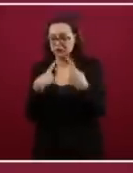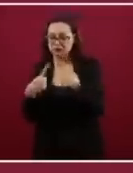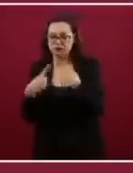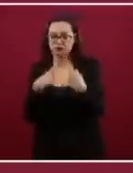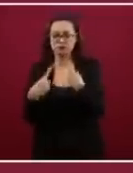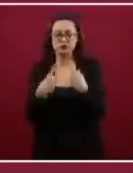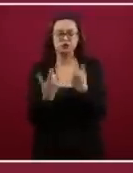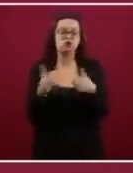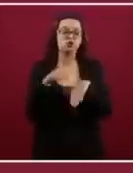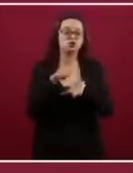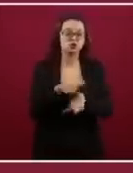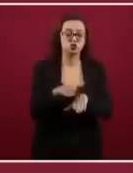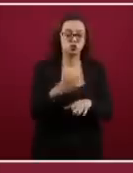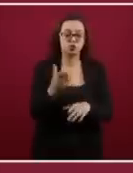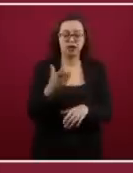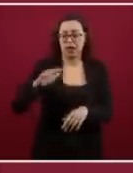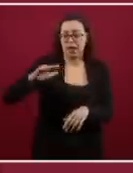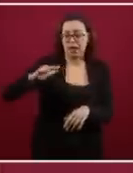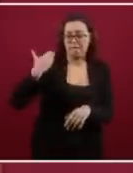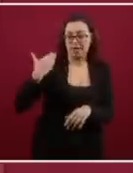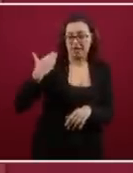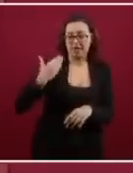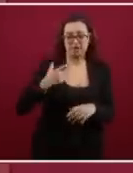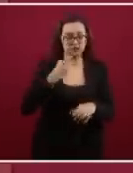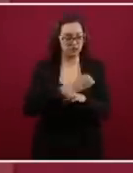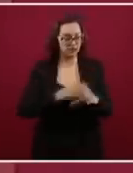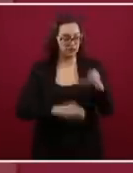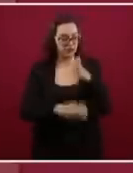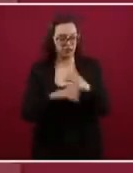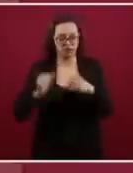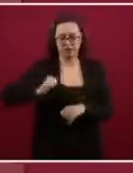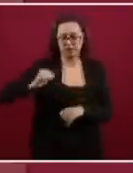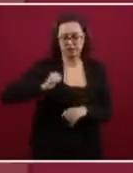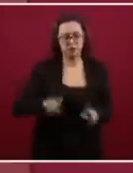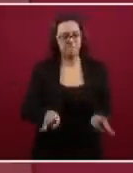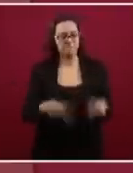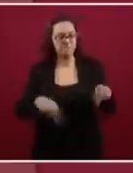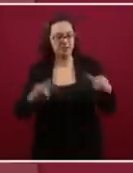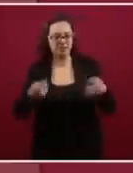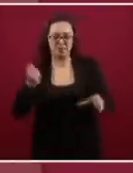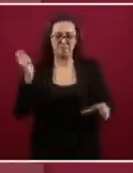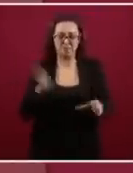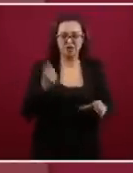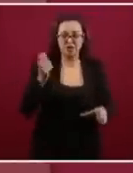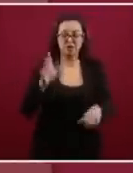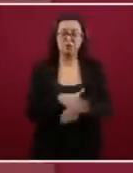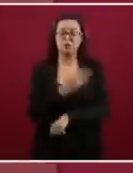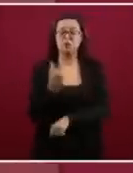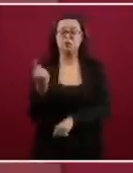tanto de la subasta reciente, porque se actuó